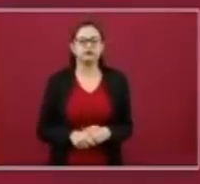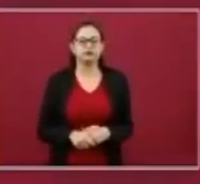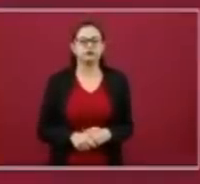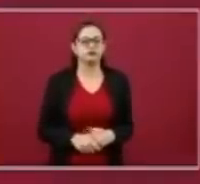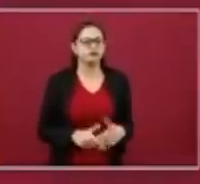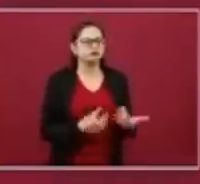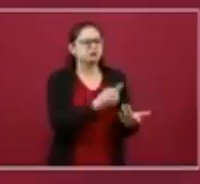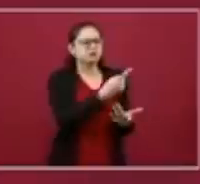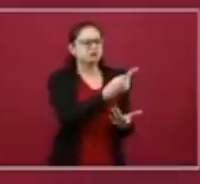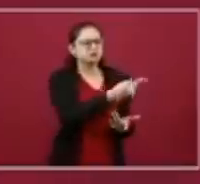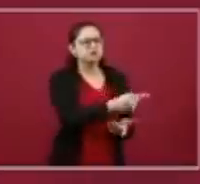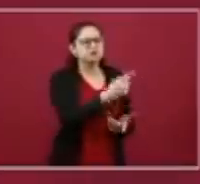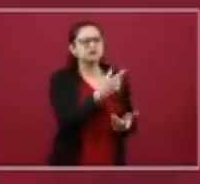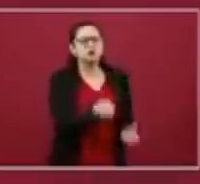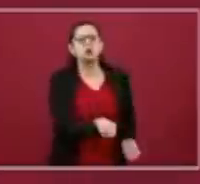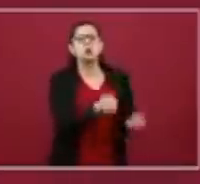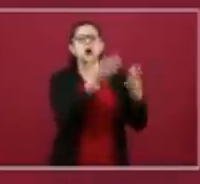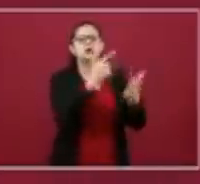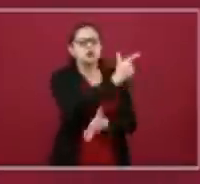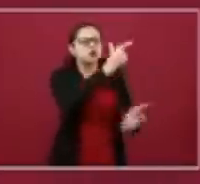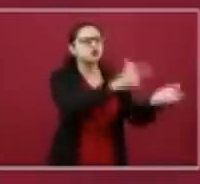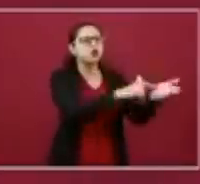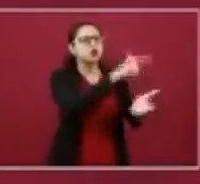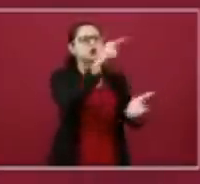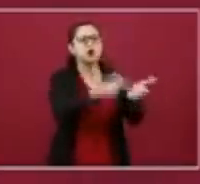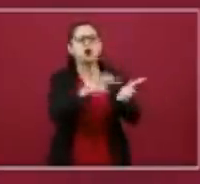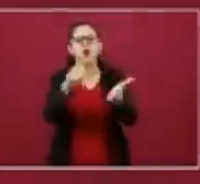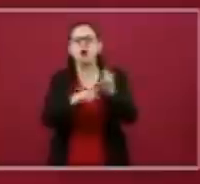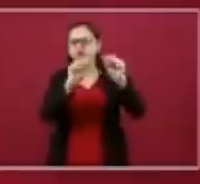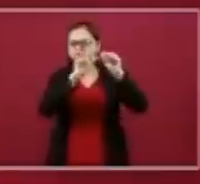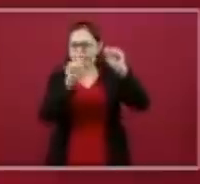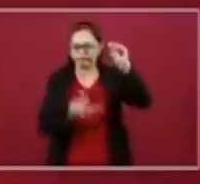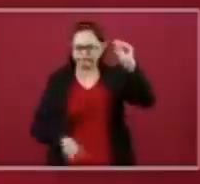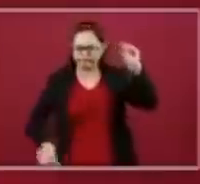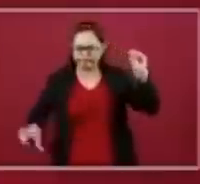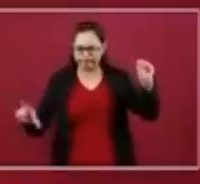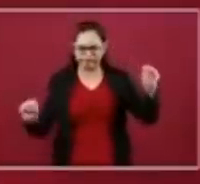¿Cuántos cuarteles tiene en el país? Es